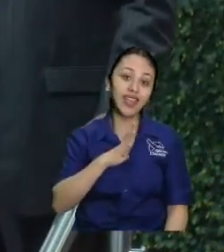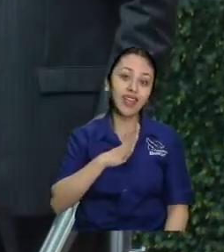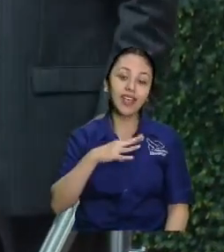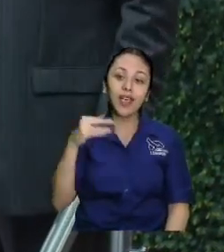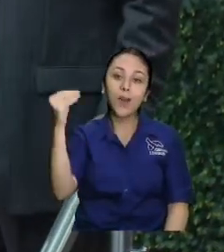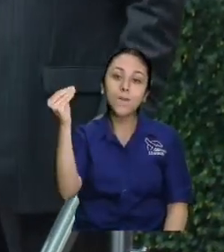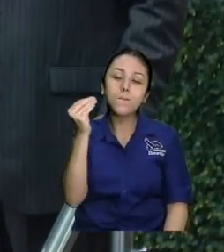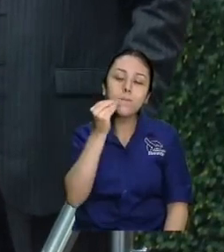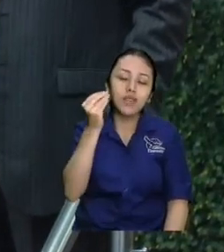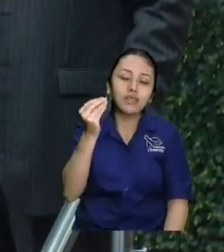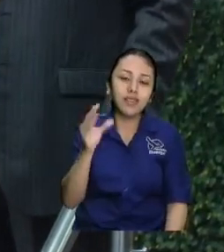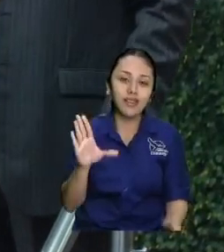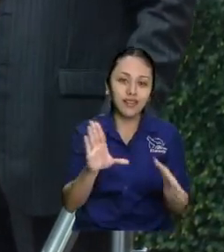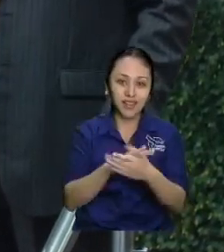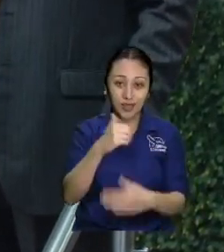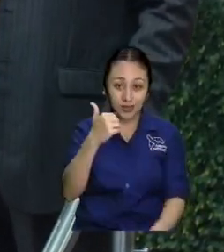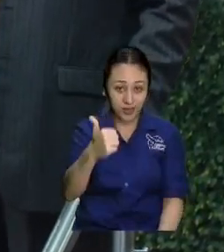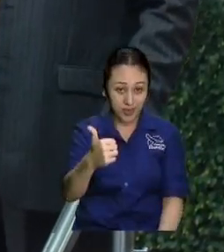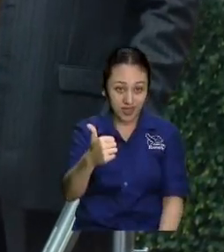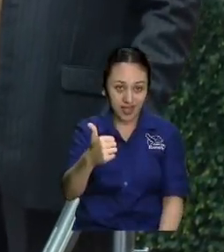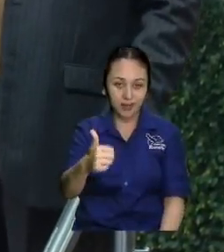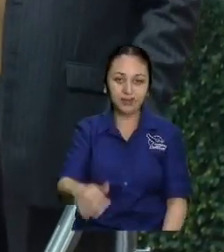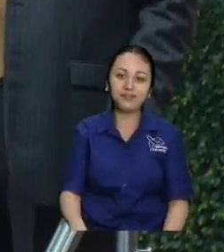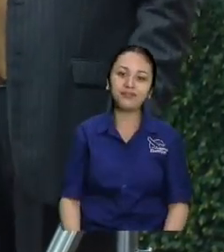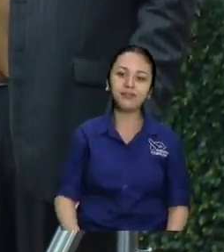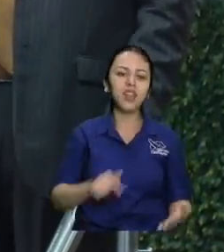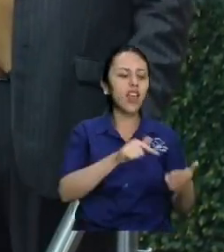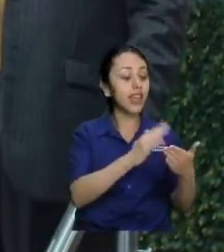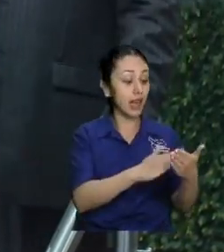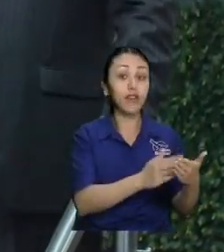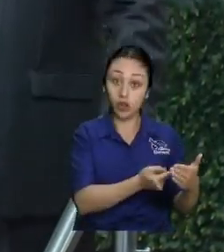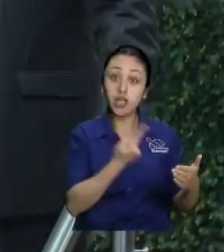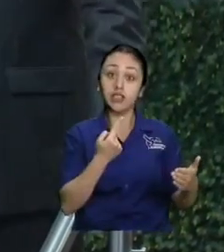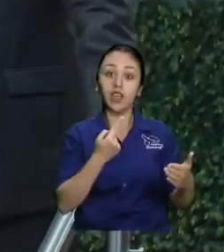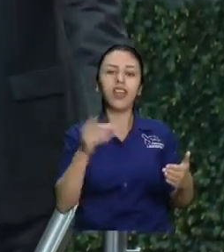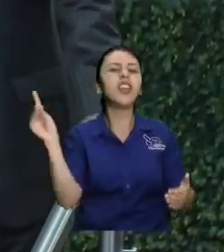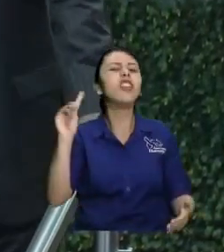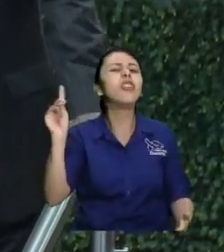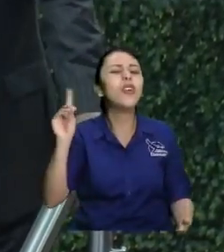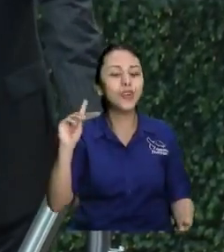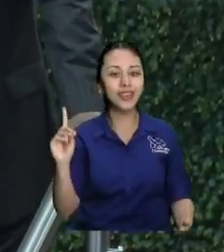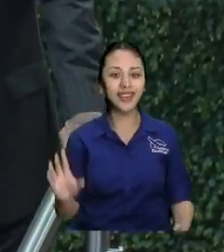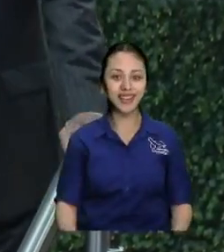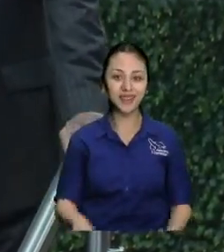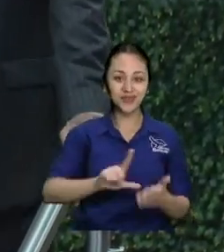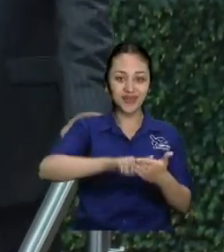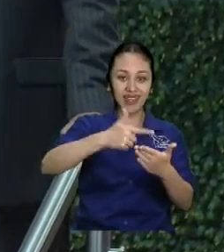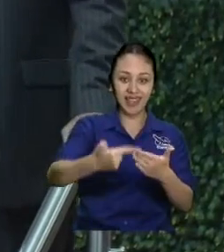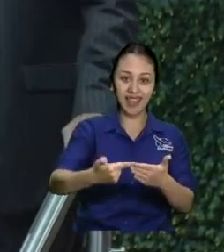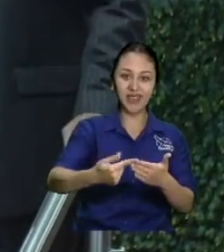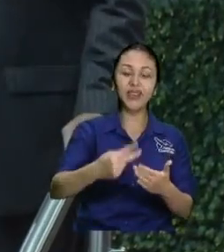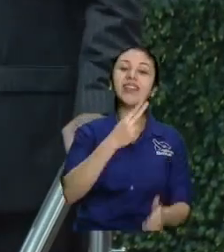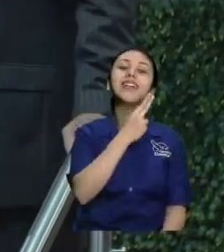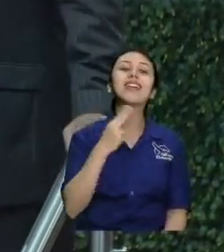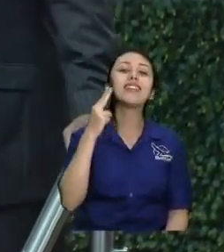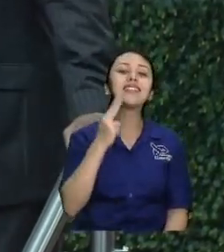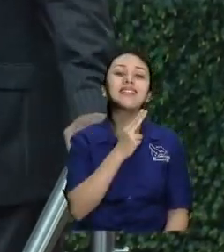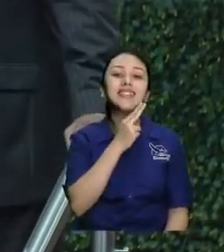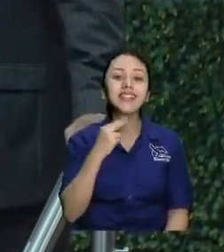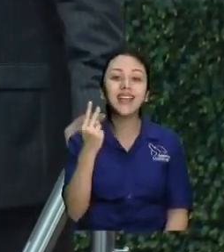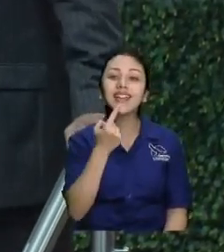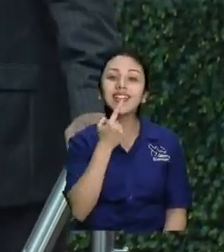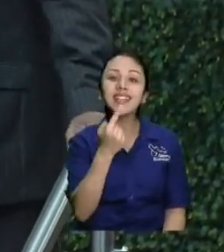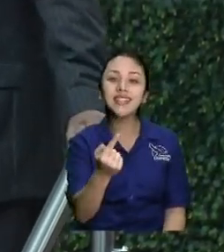Eso no lo digo yo, se lo dice la Biblia. ¿A dónde, hermano Sergio? En Cantar de los Cantares, capítulo 1, dice